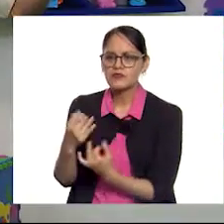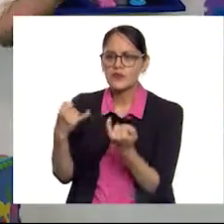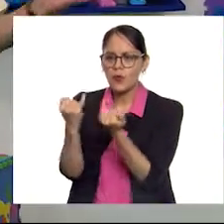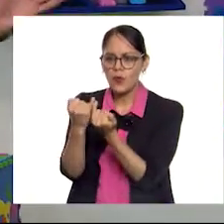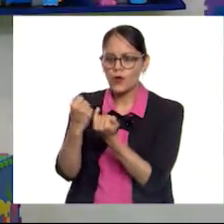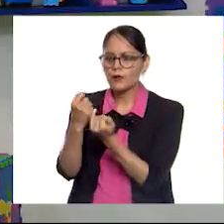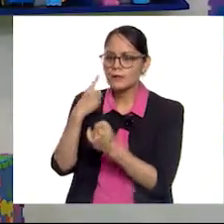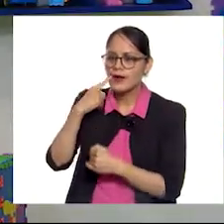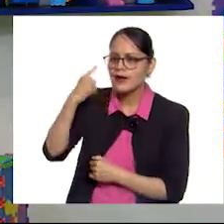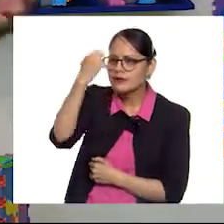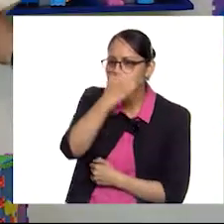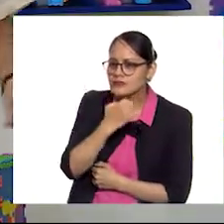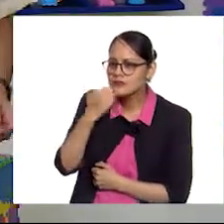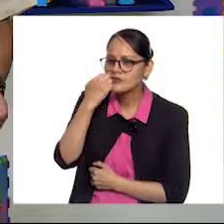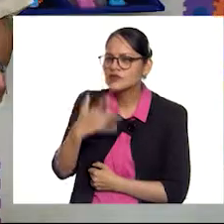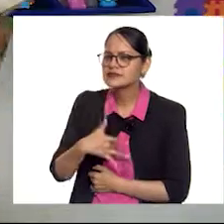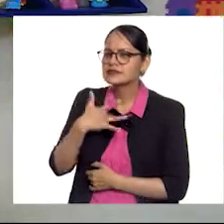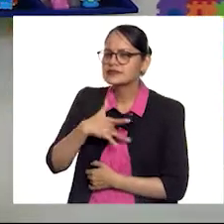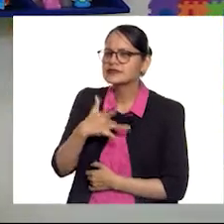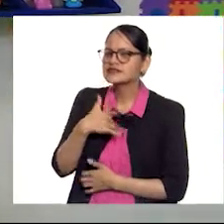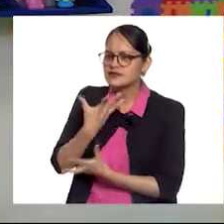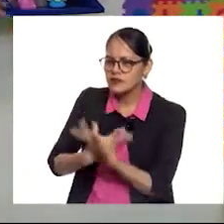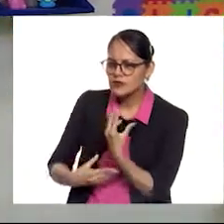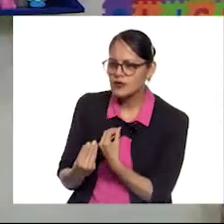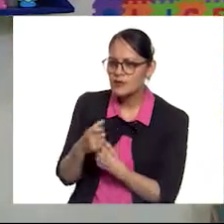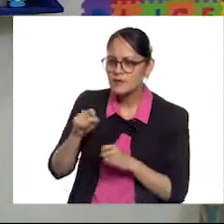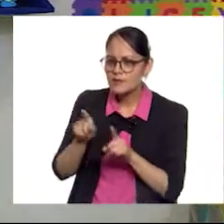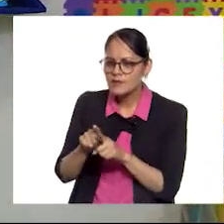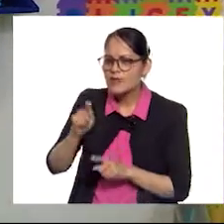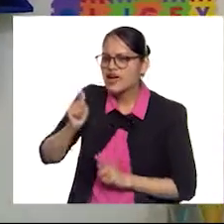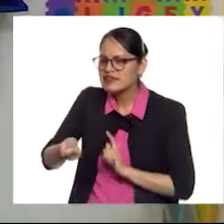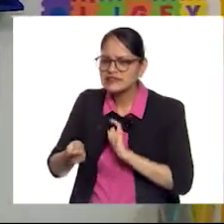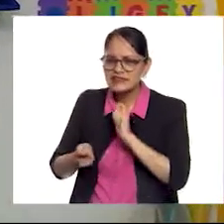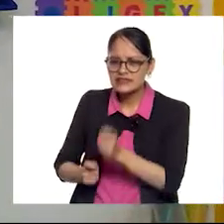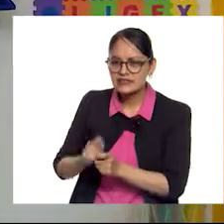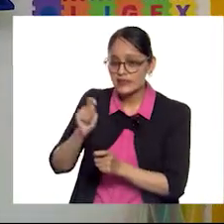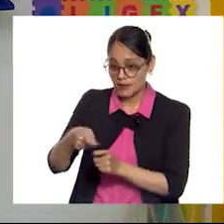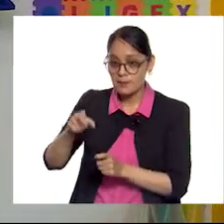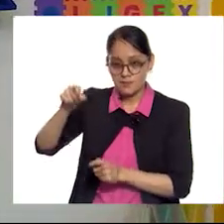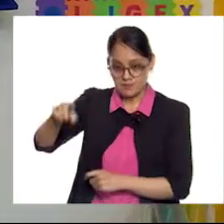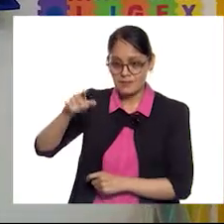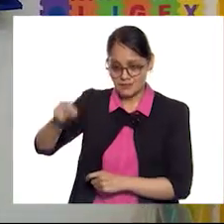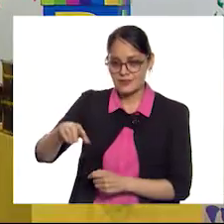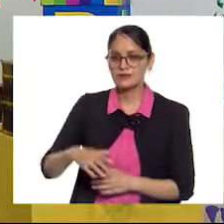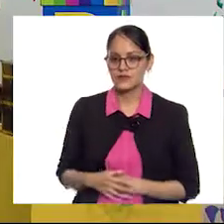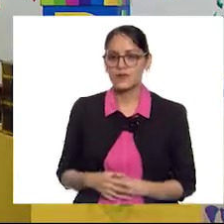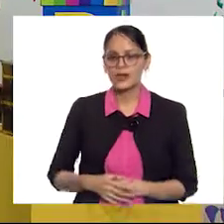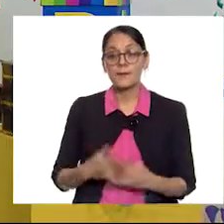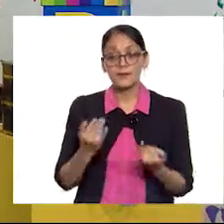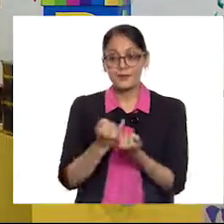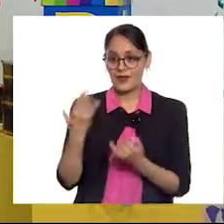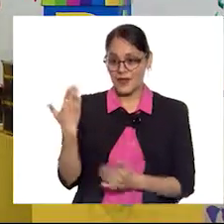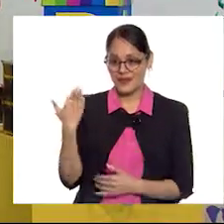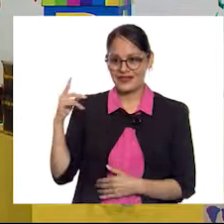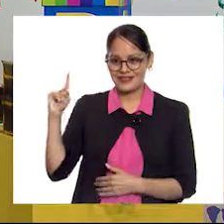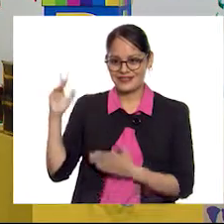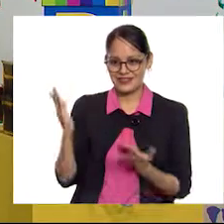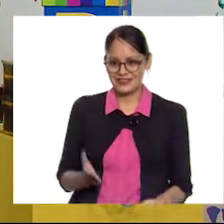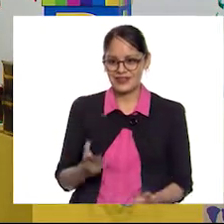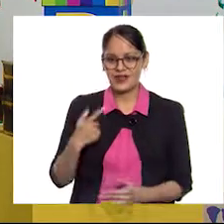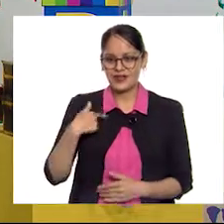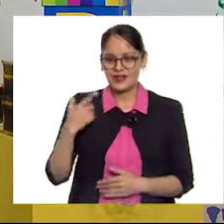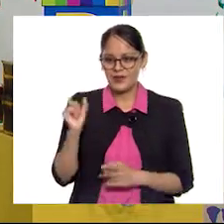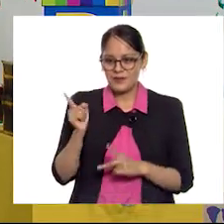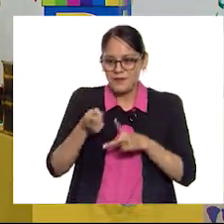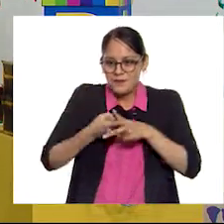también exploren las emociones y las sensaciones de esa manifestación artística en particular. Exacto. Y ahorita que llegabas también vi tu cara, por ejemplo, al